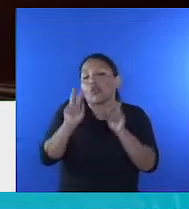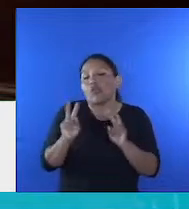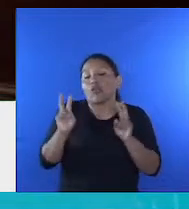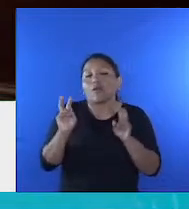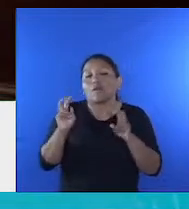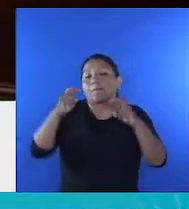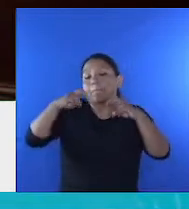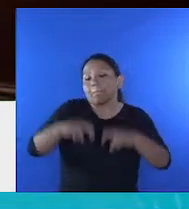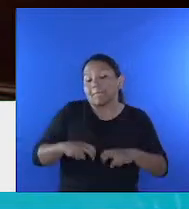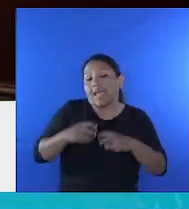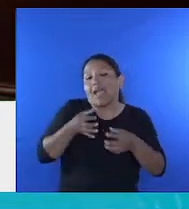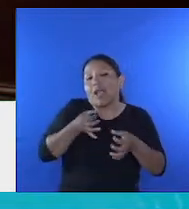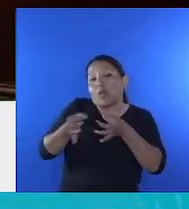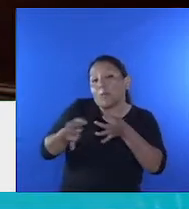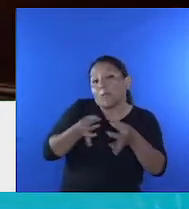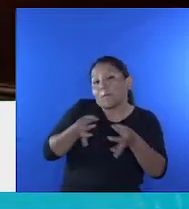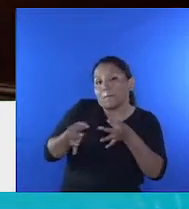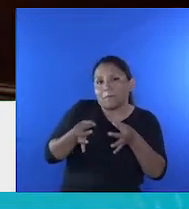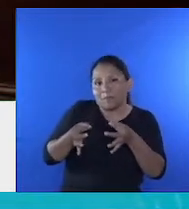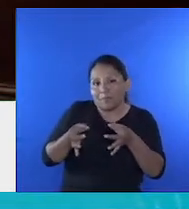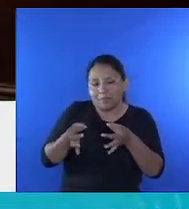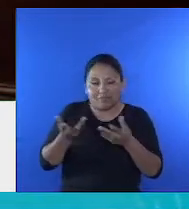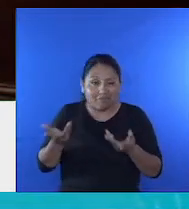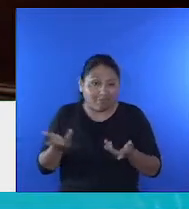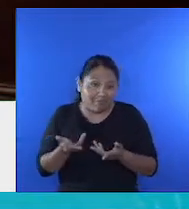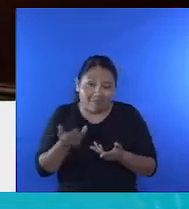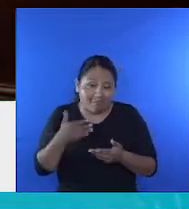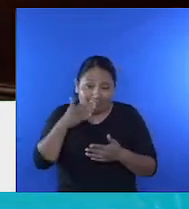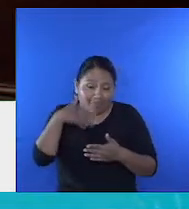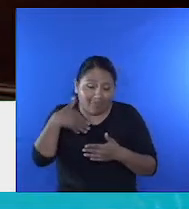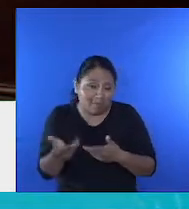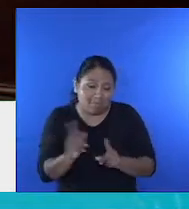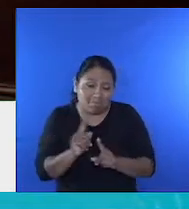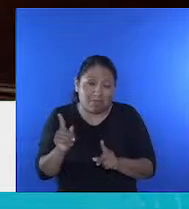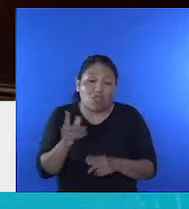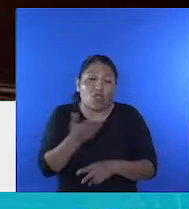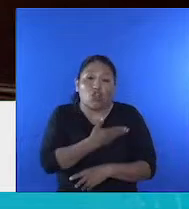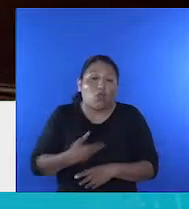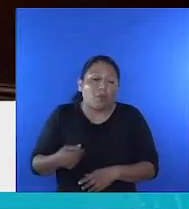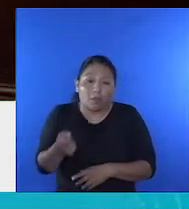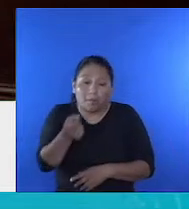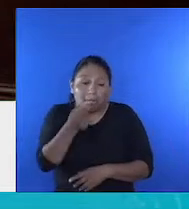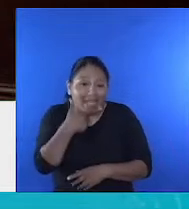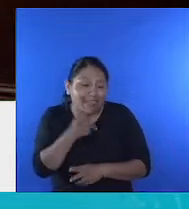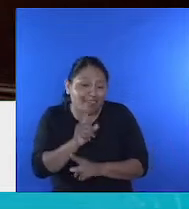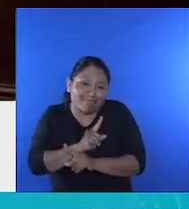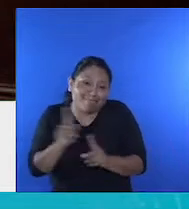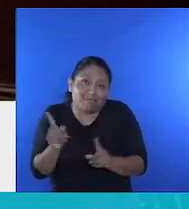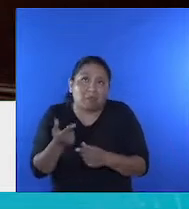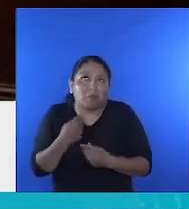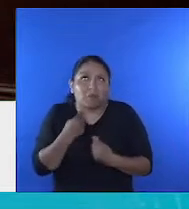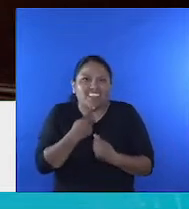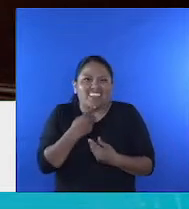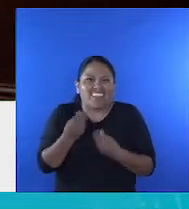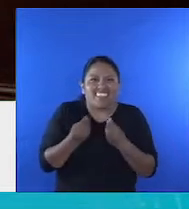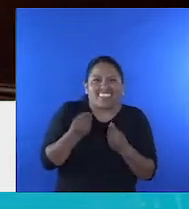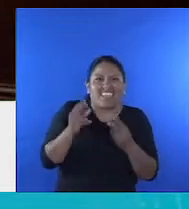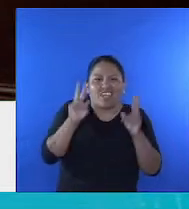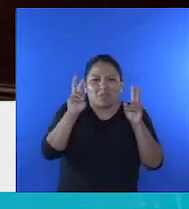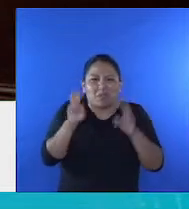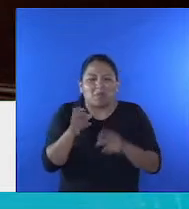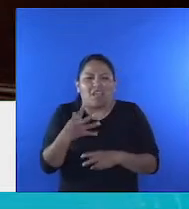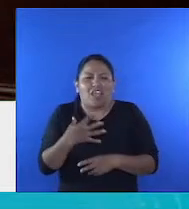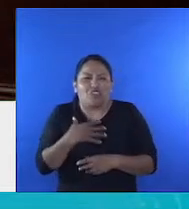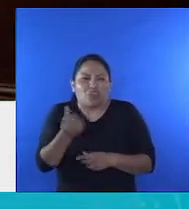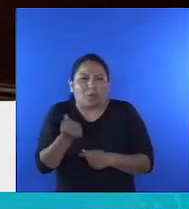sentar a conversar, cosa que no se dio después con los gobiernos de Macri, en donde decía que no entendía los problemas de soberanía en un país